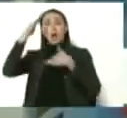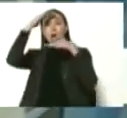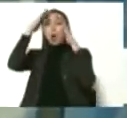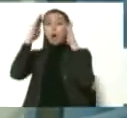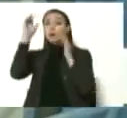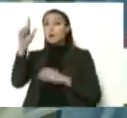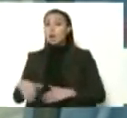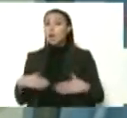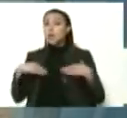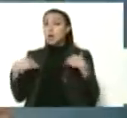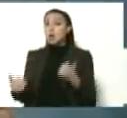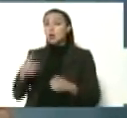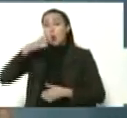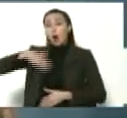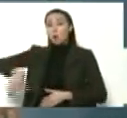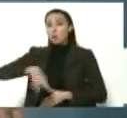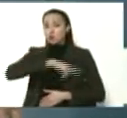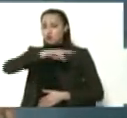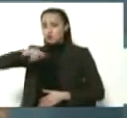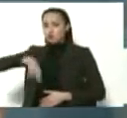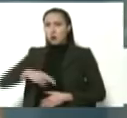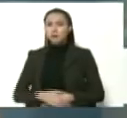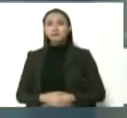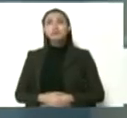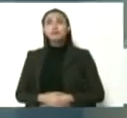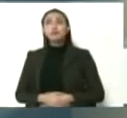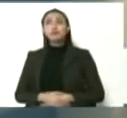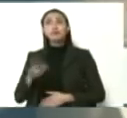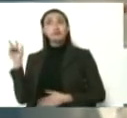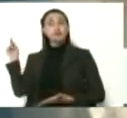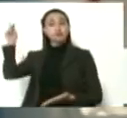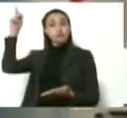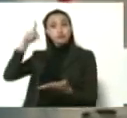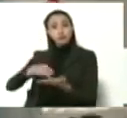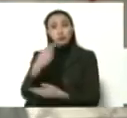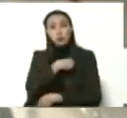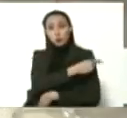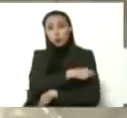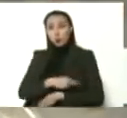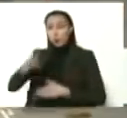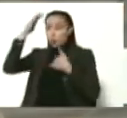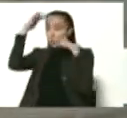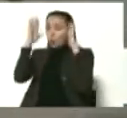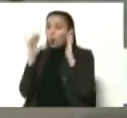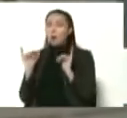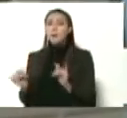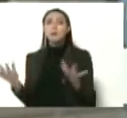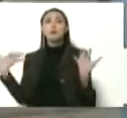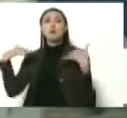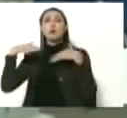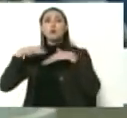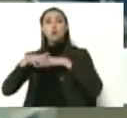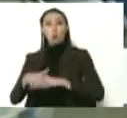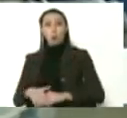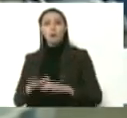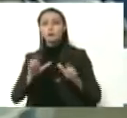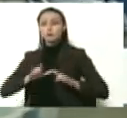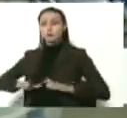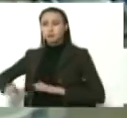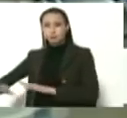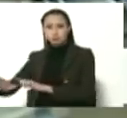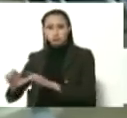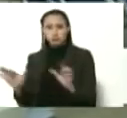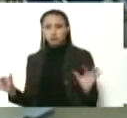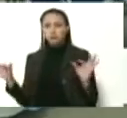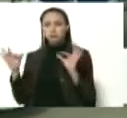la salud a nuestro pueblo. En este momento nos encontramos desde el área de salud integral comunitaria Sol de Taguanes, anclada en